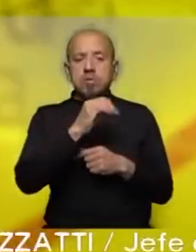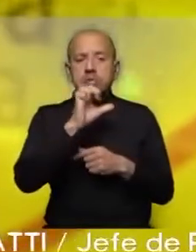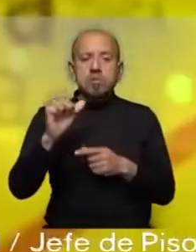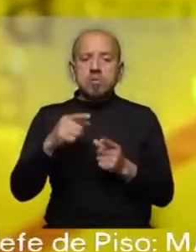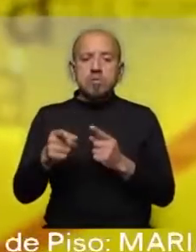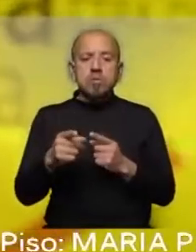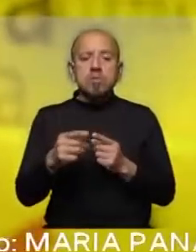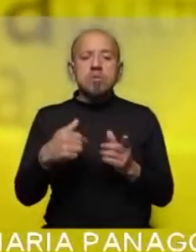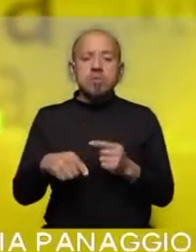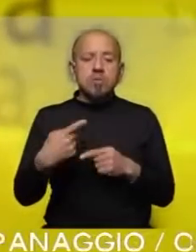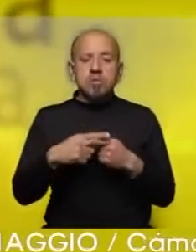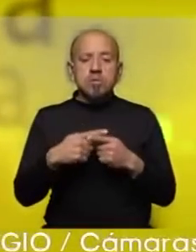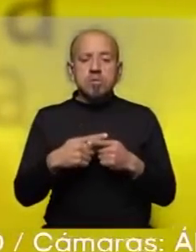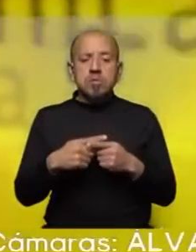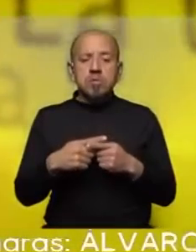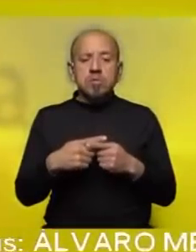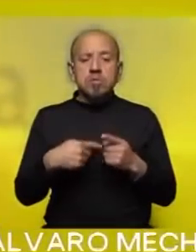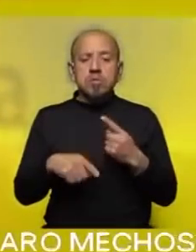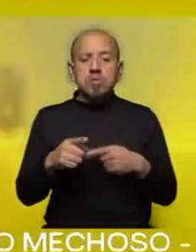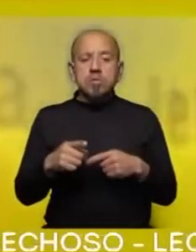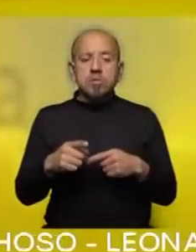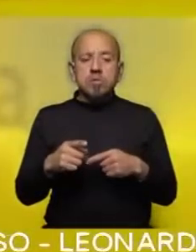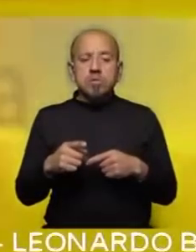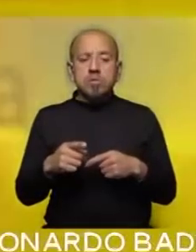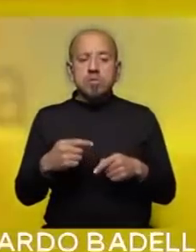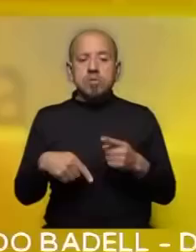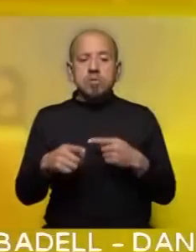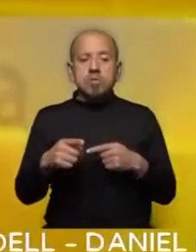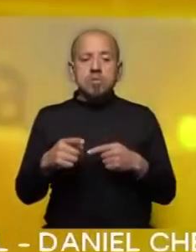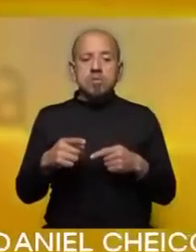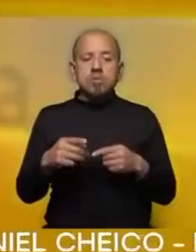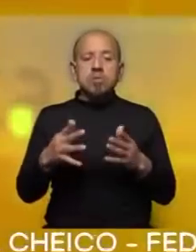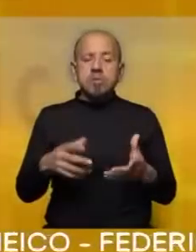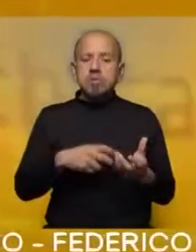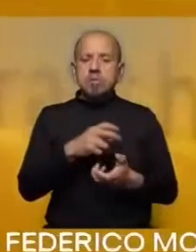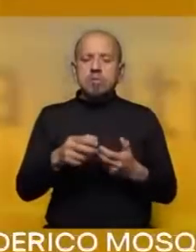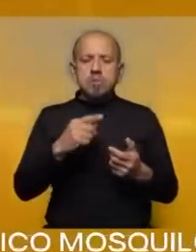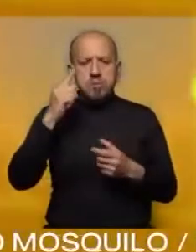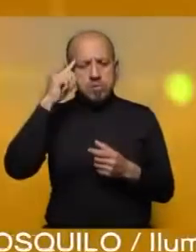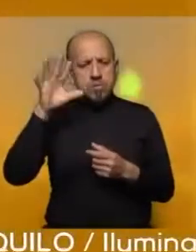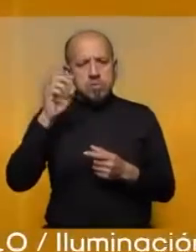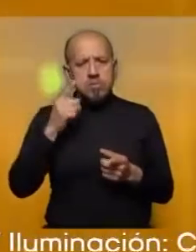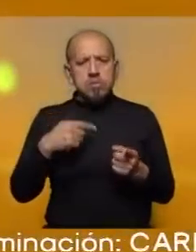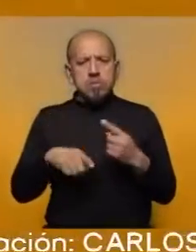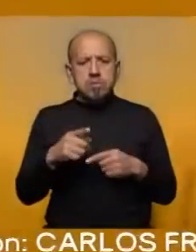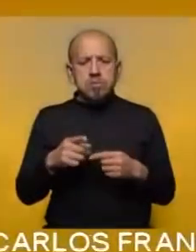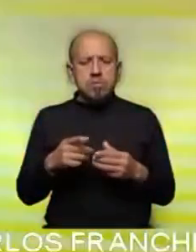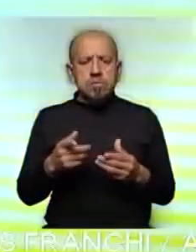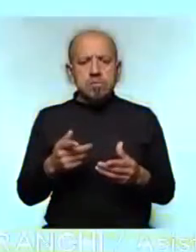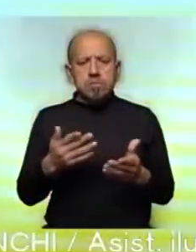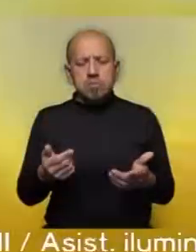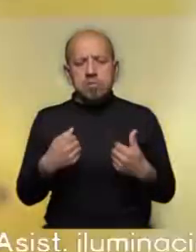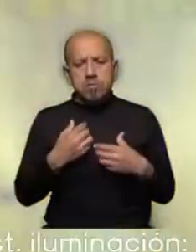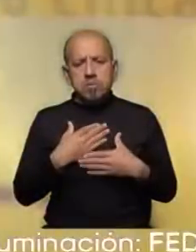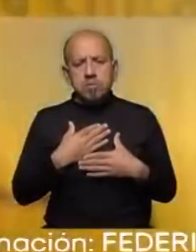eso ha sido discutido públicamente que no lo fue en una situación compleja de entender este para todos inclusive para